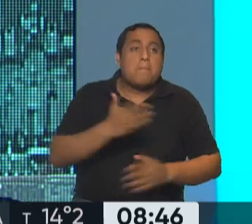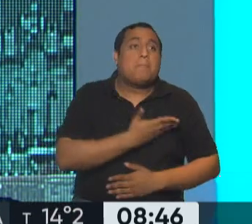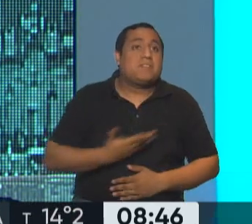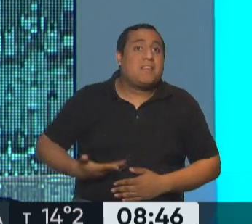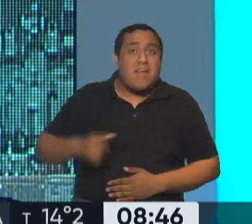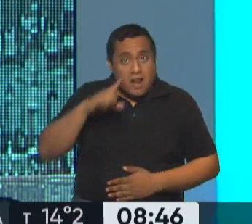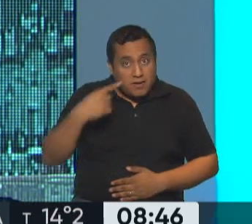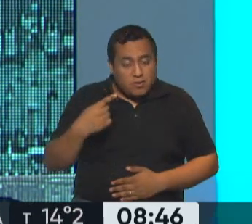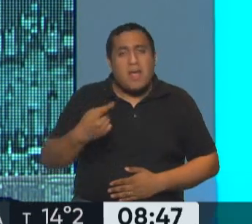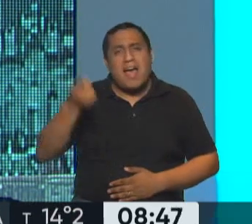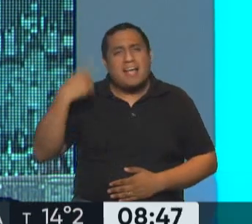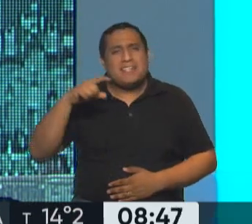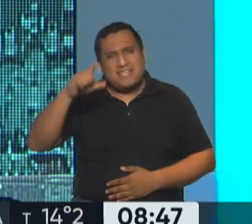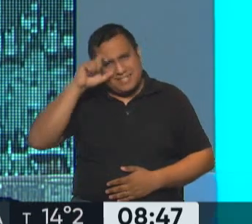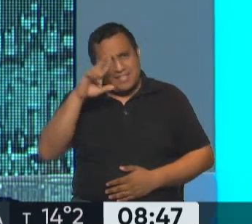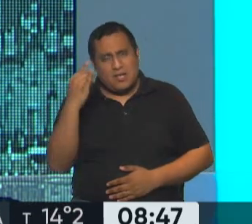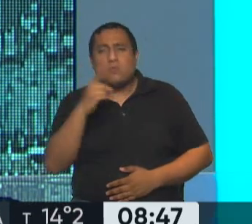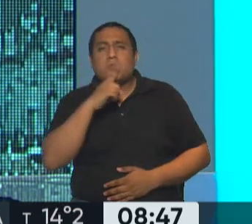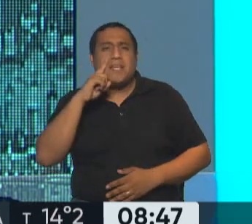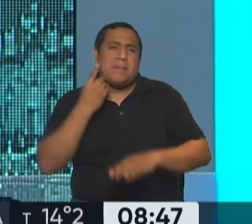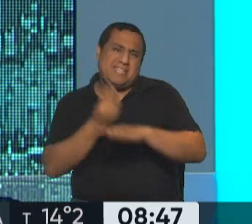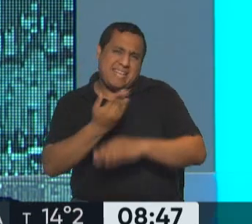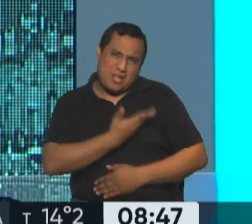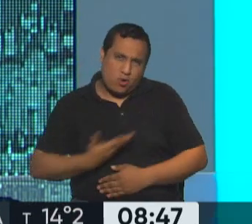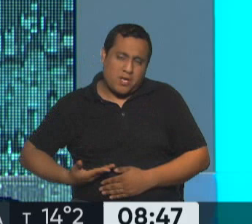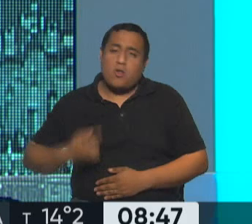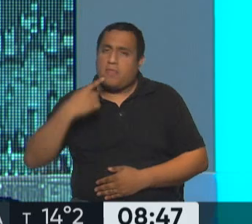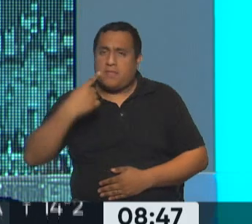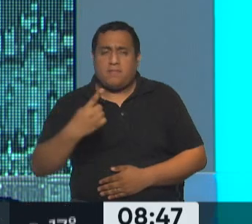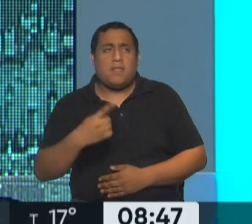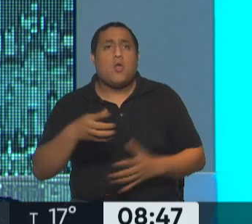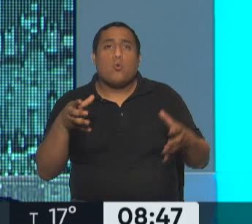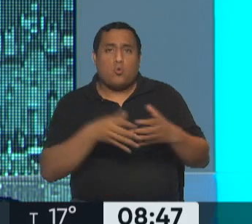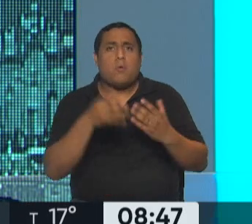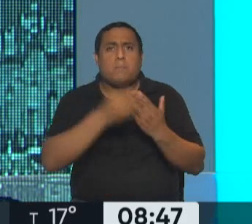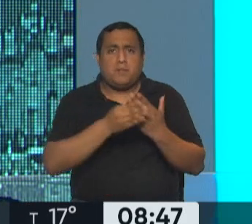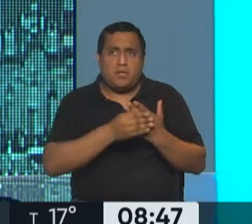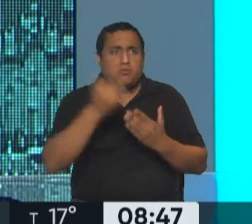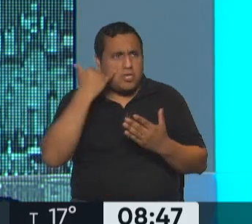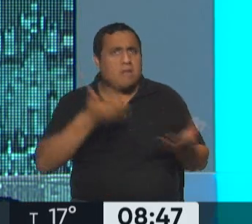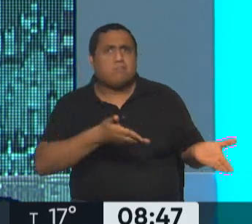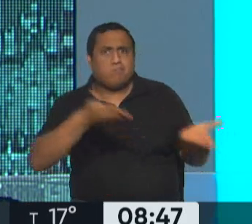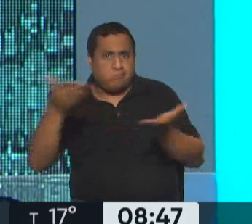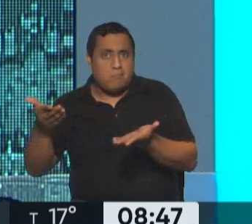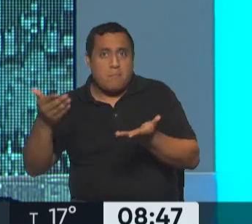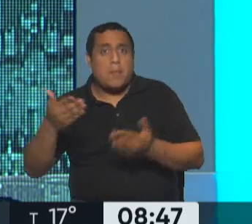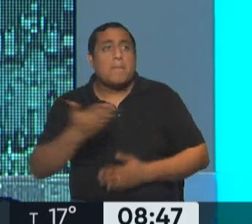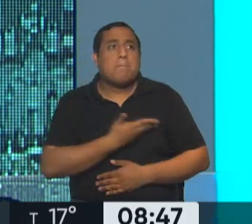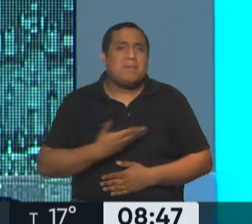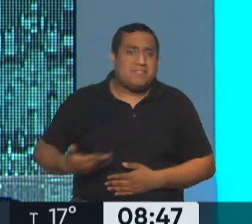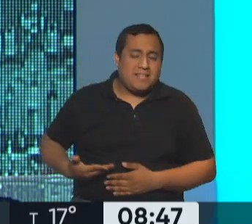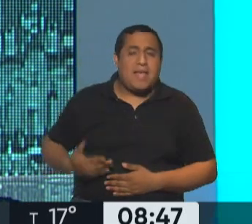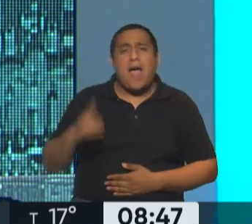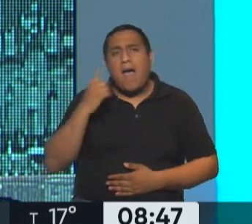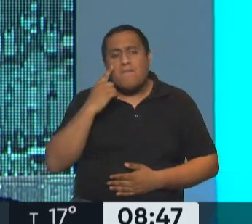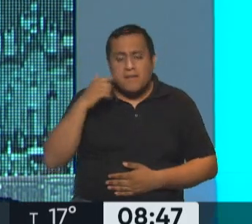Y ayer Gabriela Cerruti, la portavoz presidencial, dijo que los miembros del gabinete estaban invitados, pero que el presidente iba a decidir